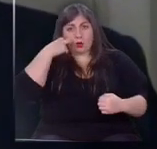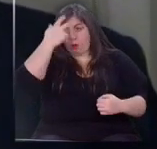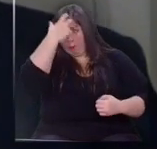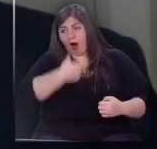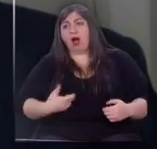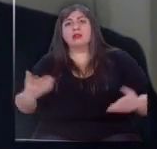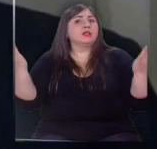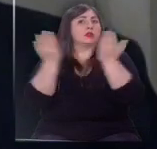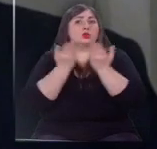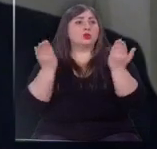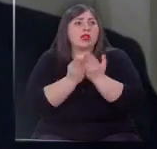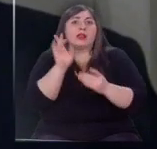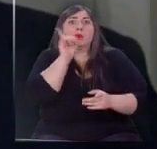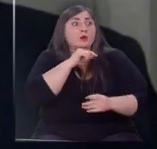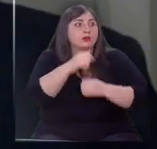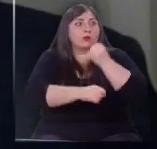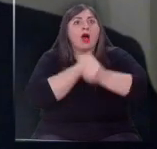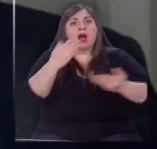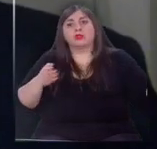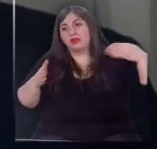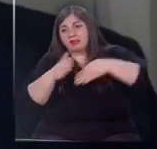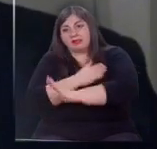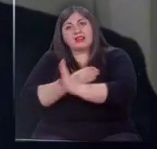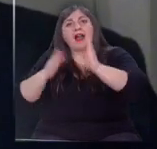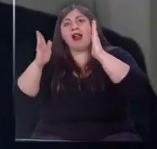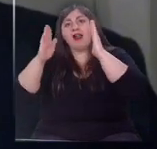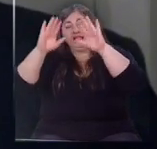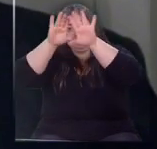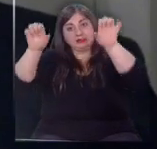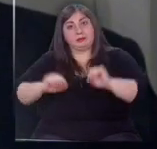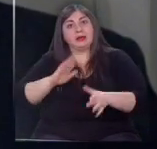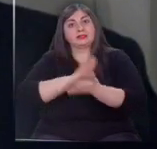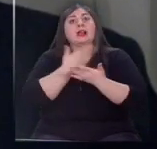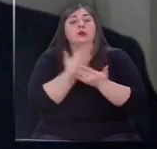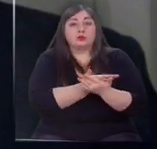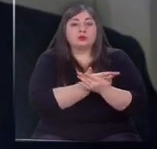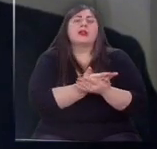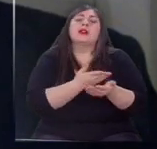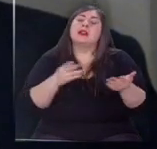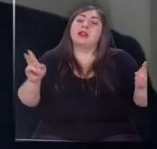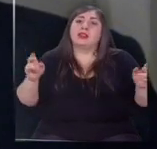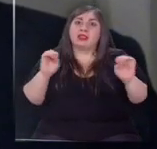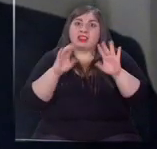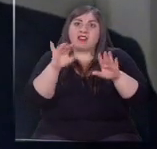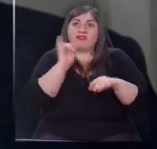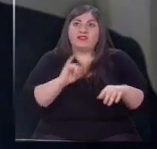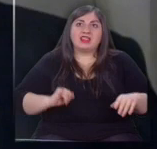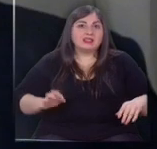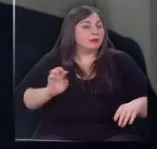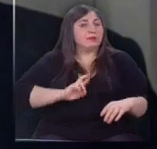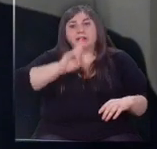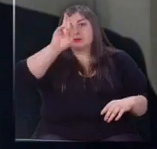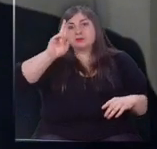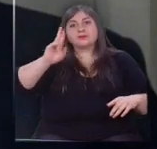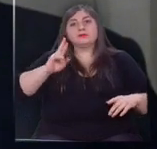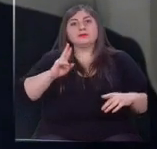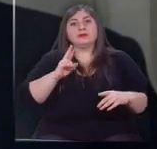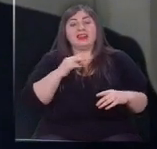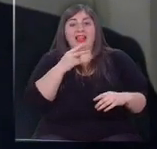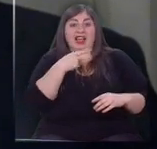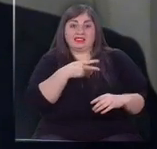A estudiantes que están en los últimos años para incorporarlos a los sistemas de salud. 10 veces más letal que la AH1N1, así es el